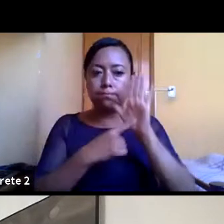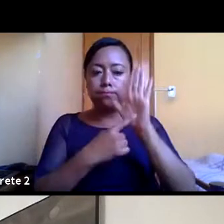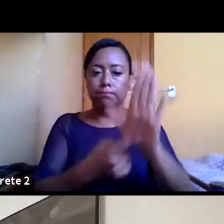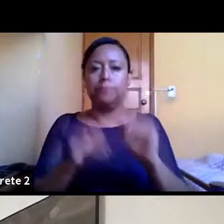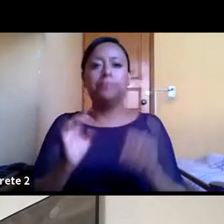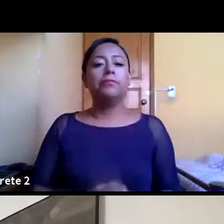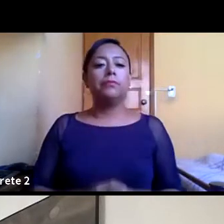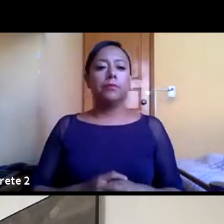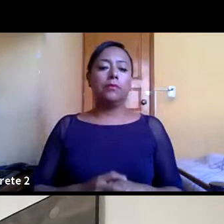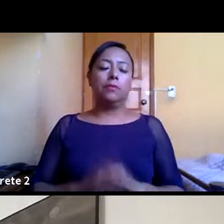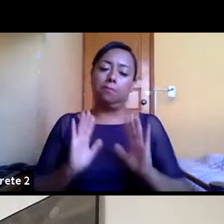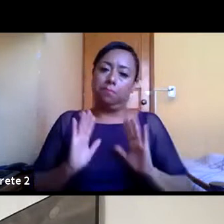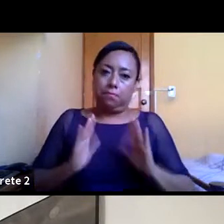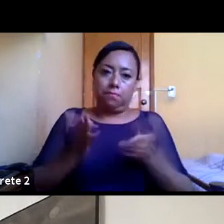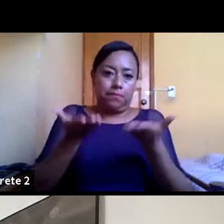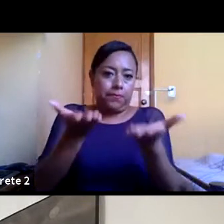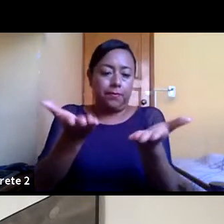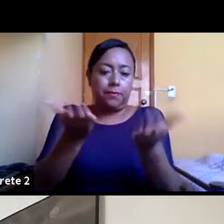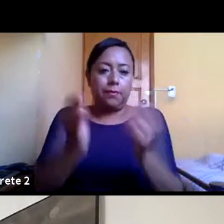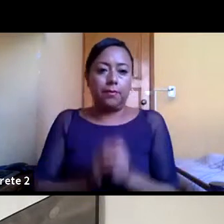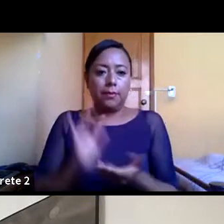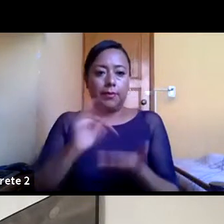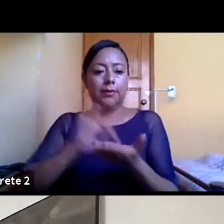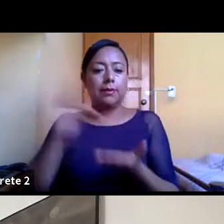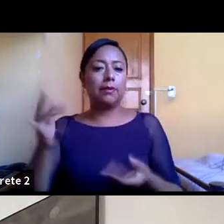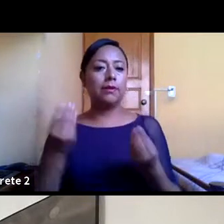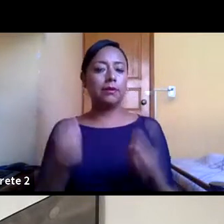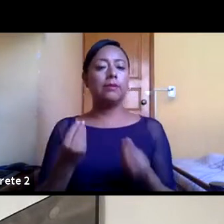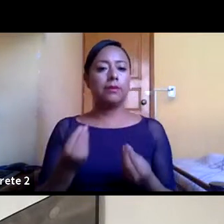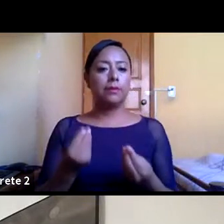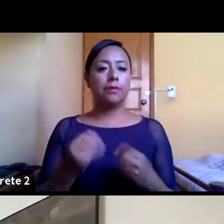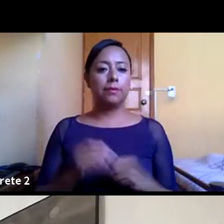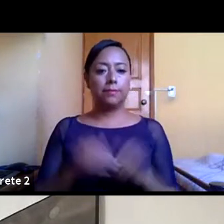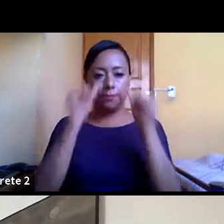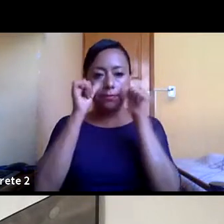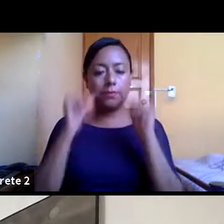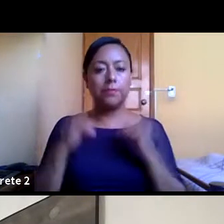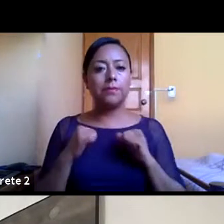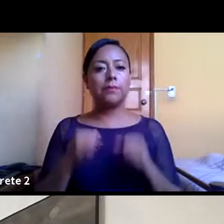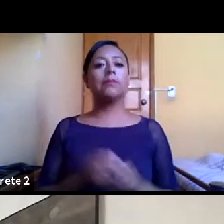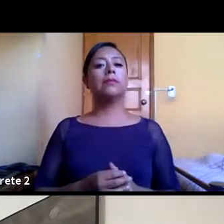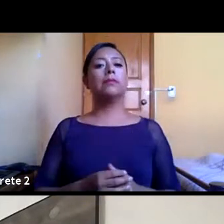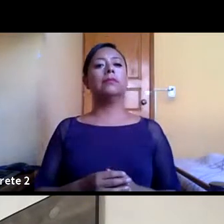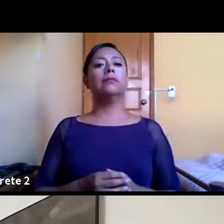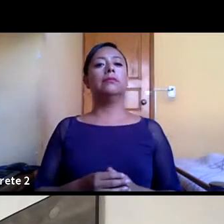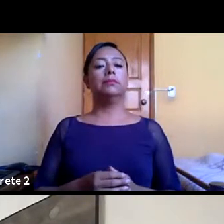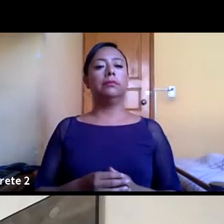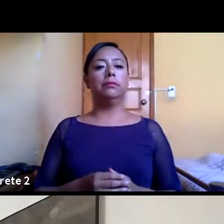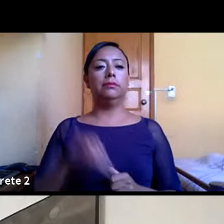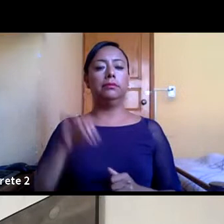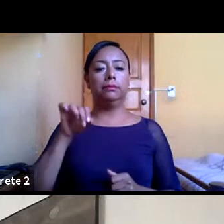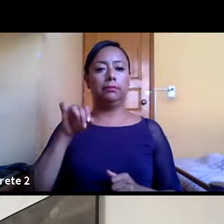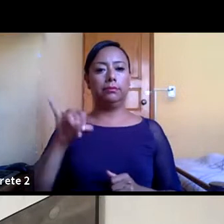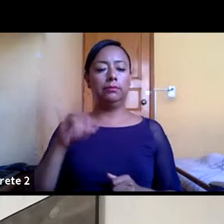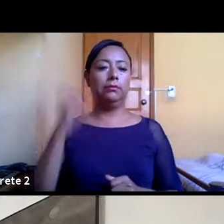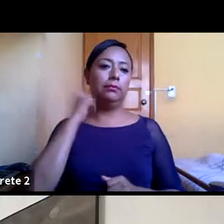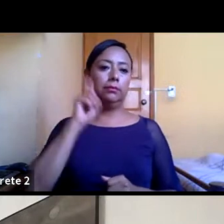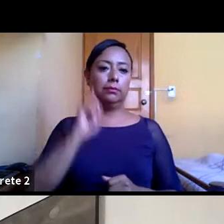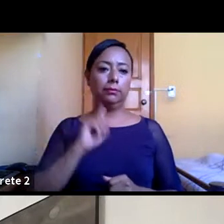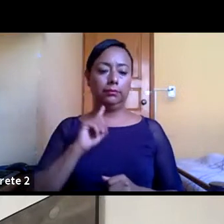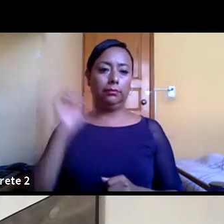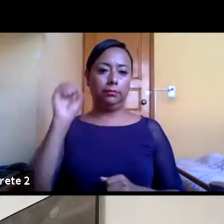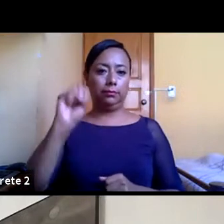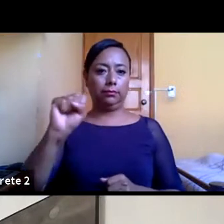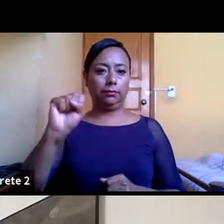Lo dejo ahí y les agradezco muchísimo la atención. Sí, diputada Soto, yo coincido con